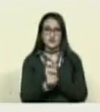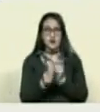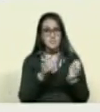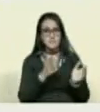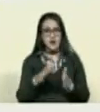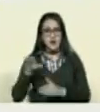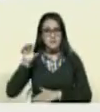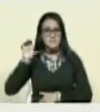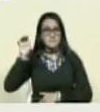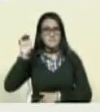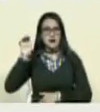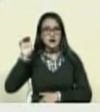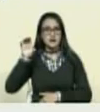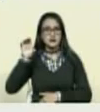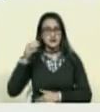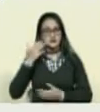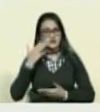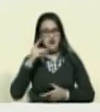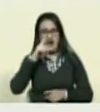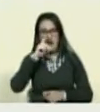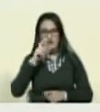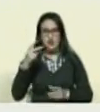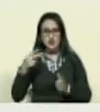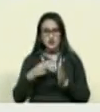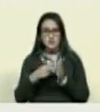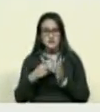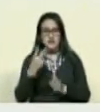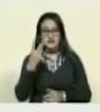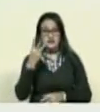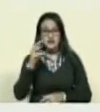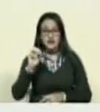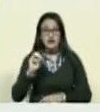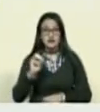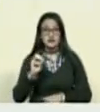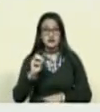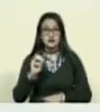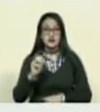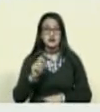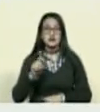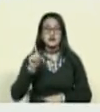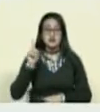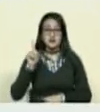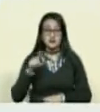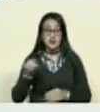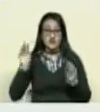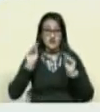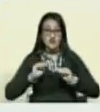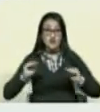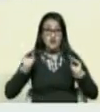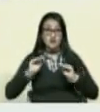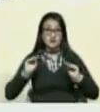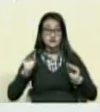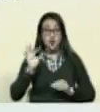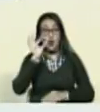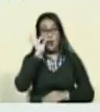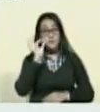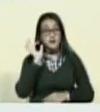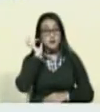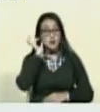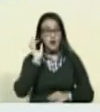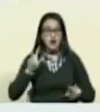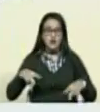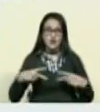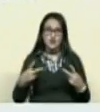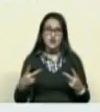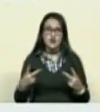plan de la patria con miras al año 2030 y tiene que ver también con la formación del hombre y la mujer nueva